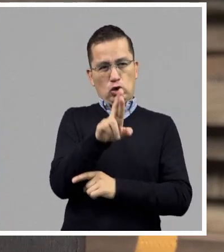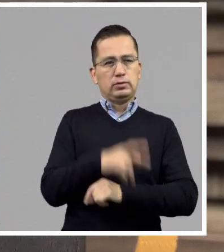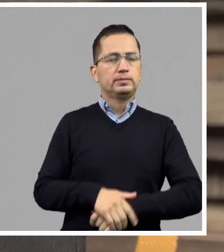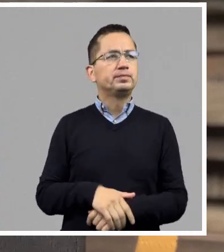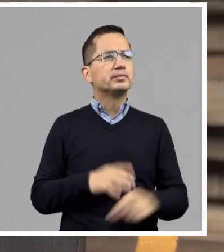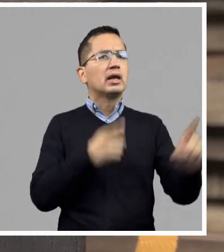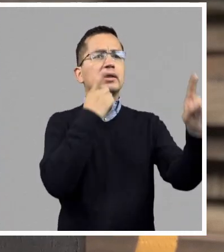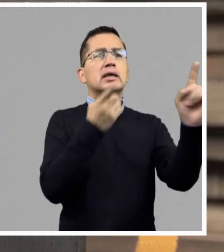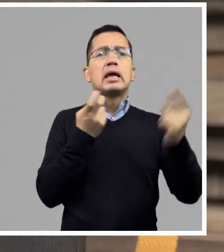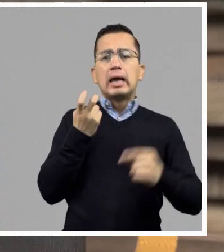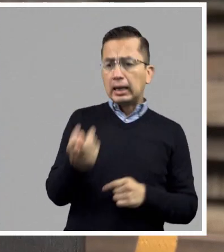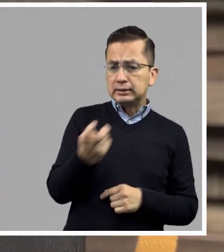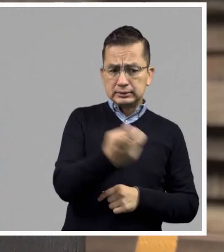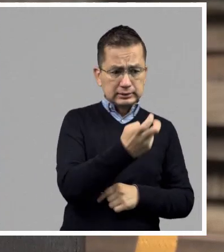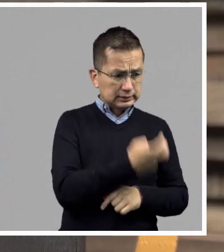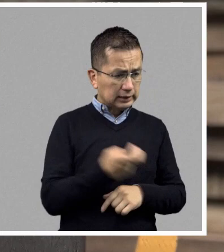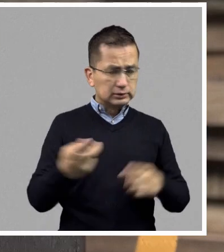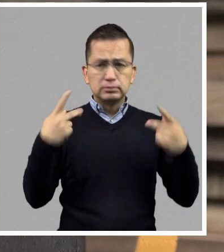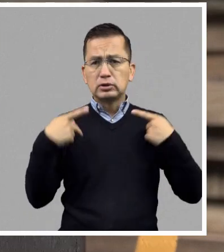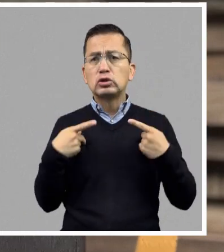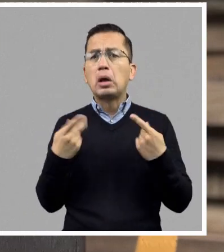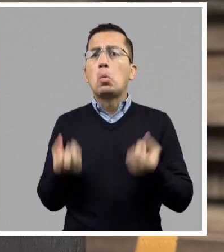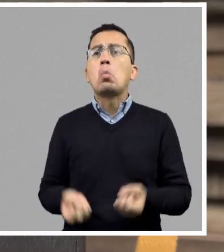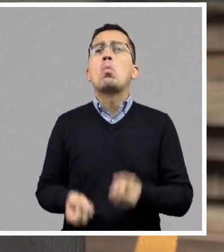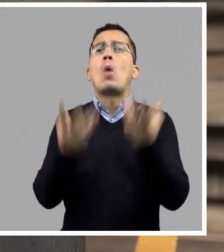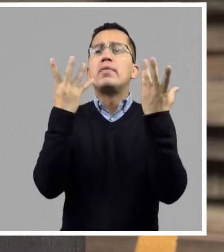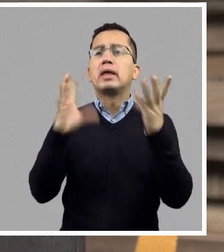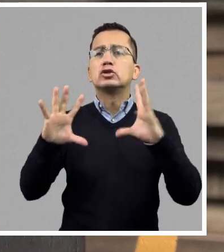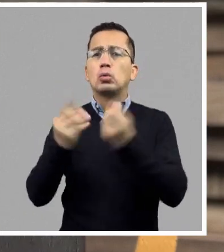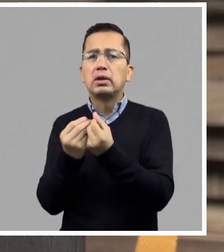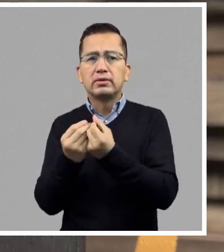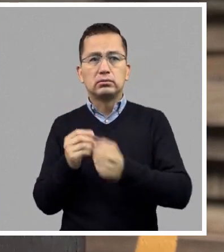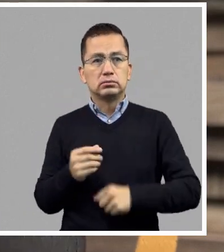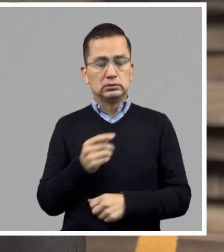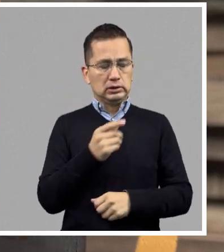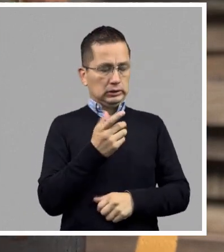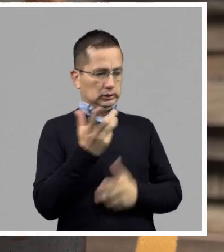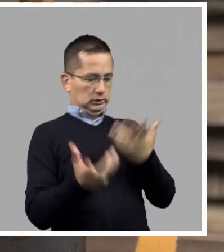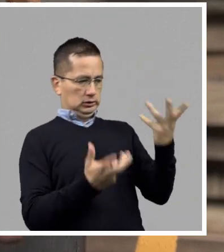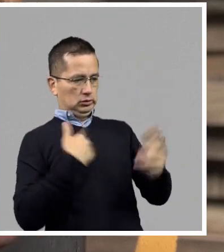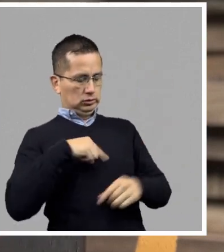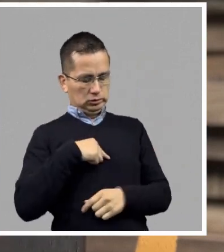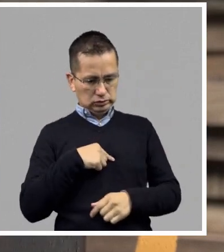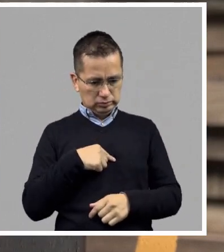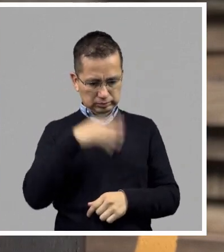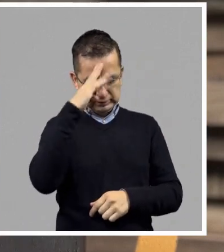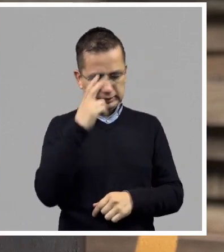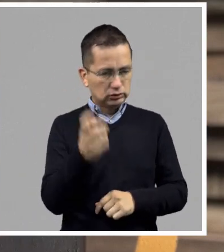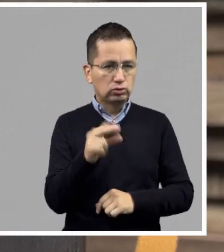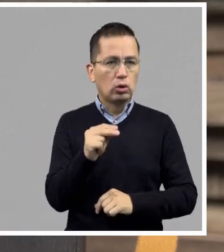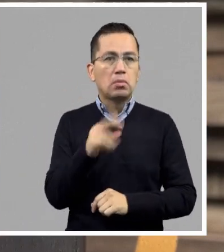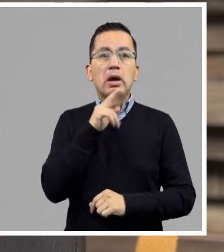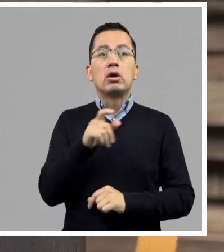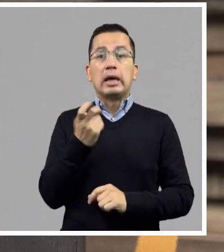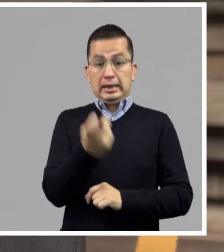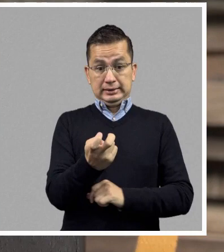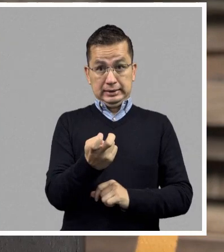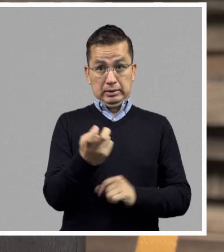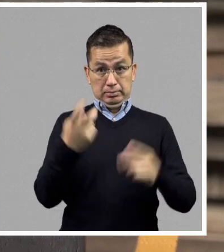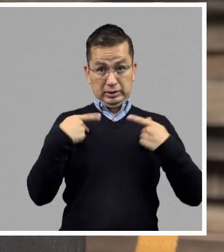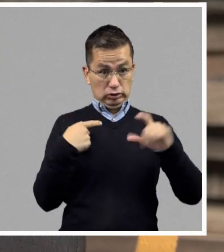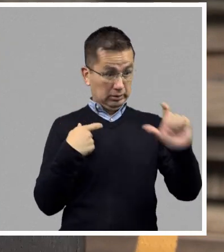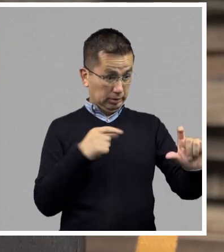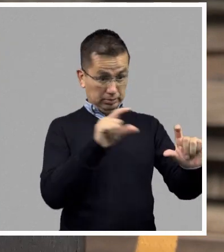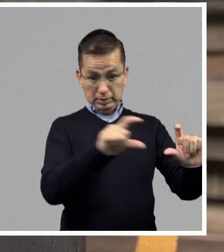cuántos humanos representa cada personaje era como que bueno no habíamos pensado en eso y al final pues esto fue todo súper matemático cada